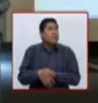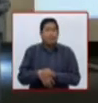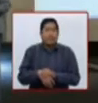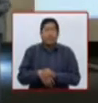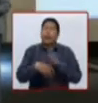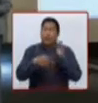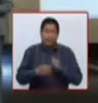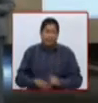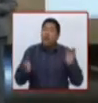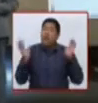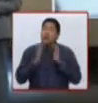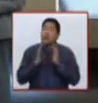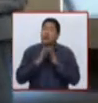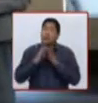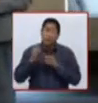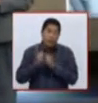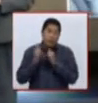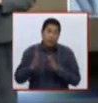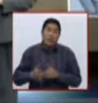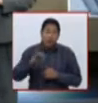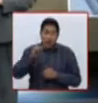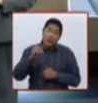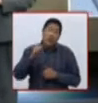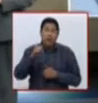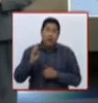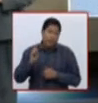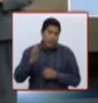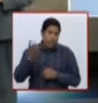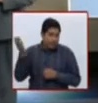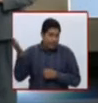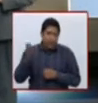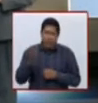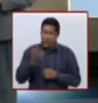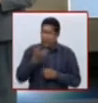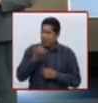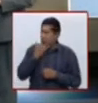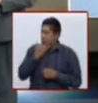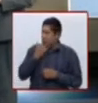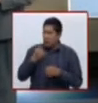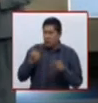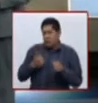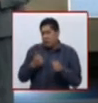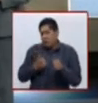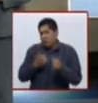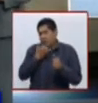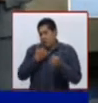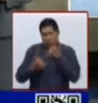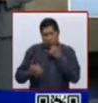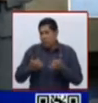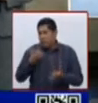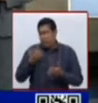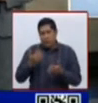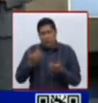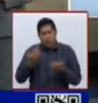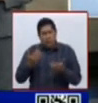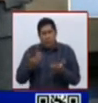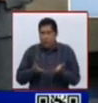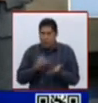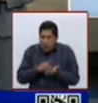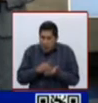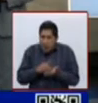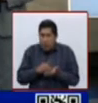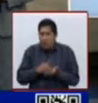Estamos con nuestro compañero José Irusta para ver, esta seguidilla de recesos y nuevamente